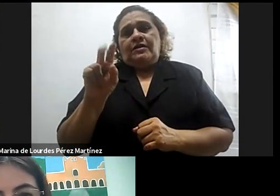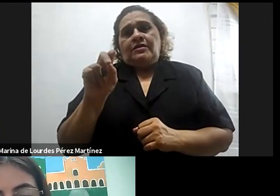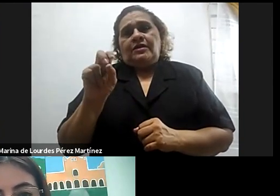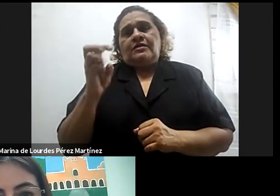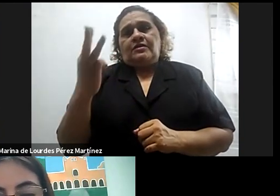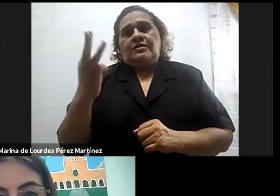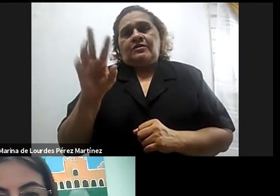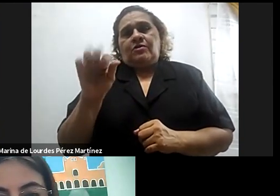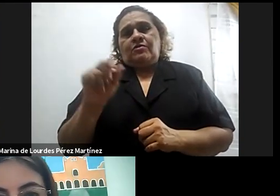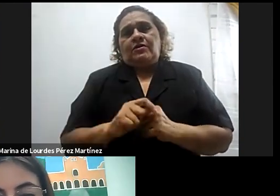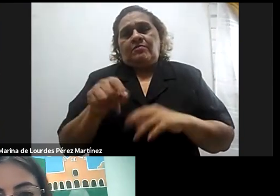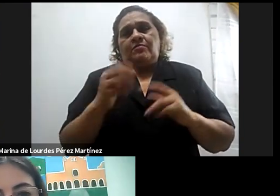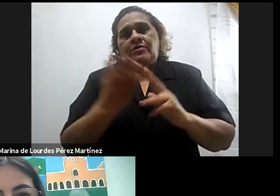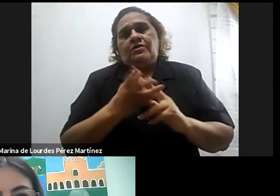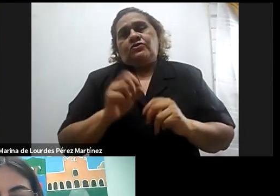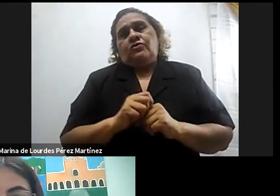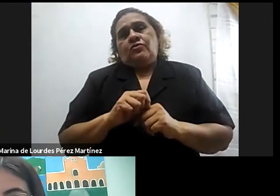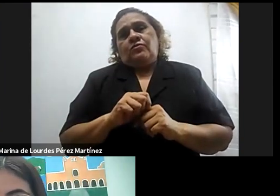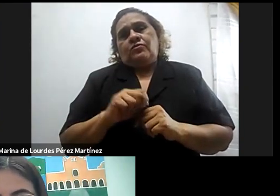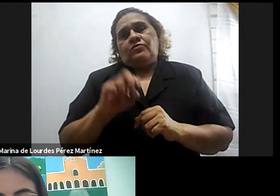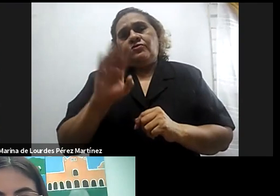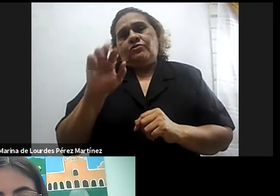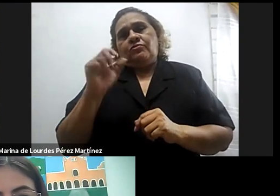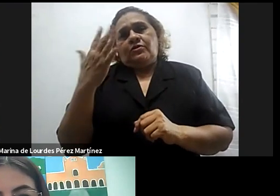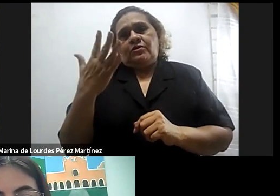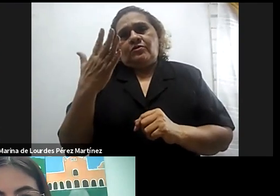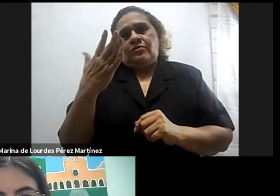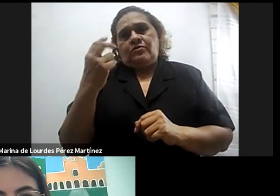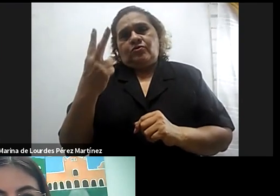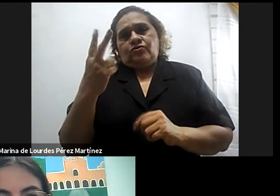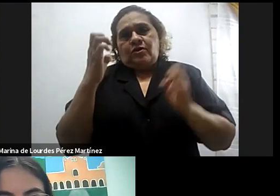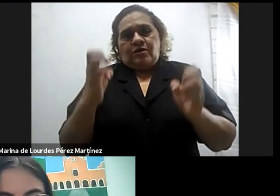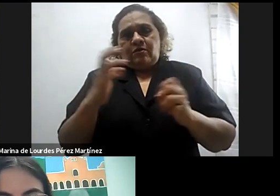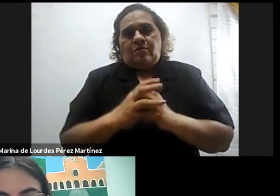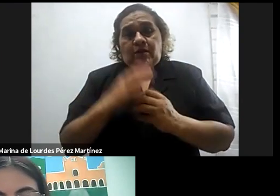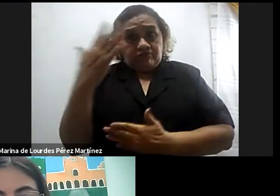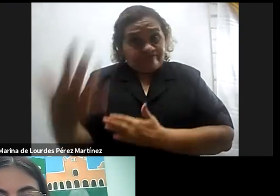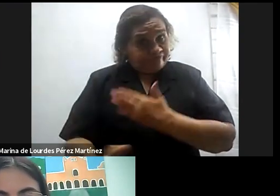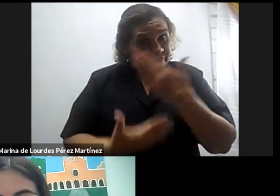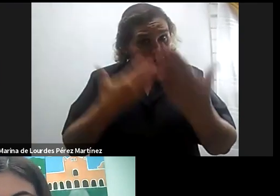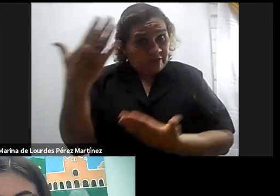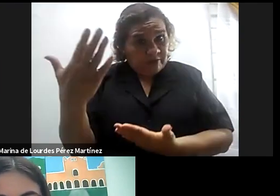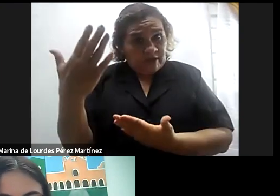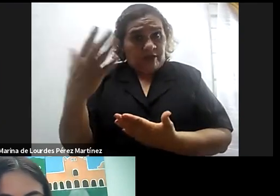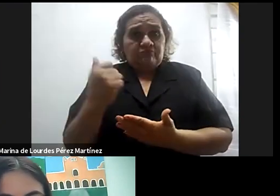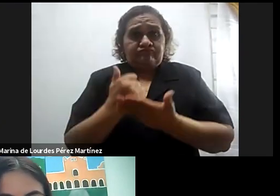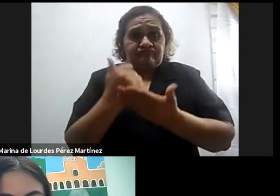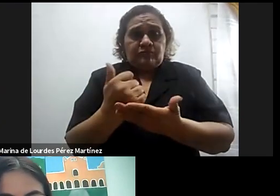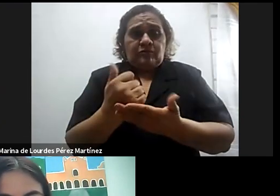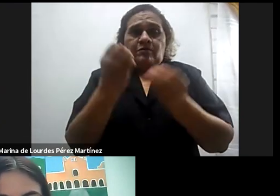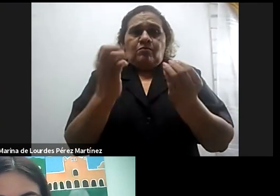930-3340, extensión 23052. Estamos de verdad que para servirles. Y muchísimas